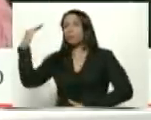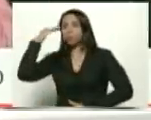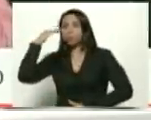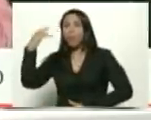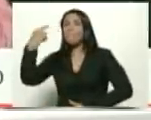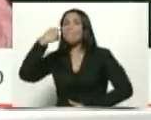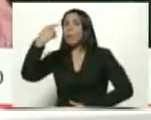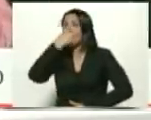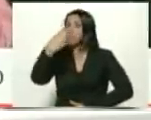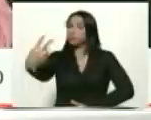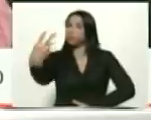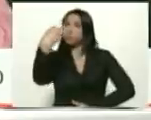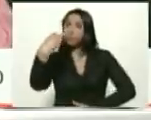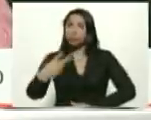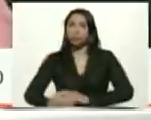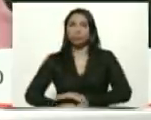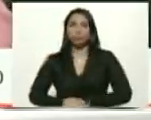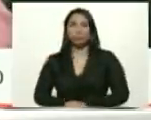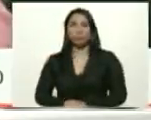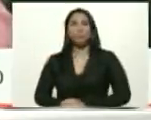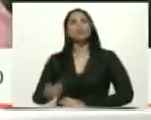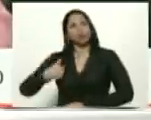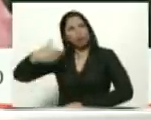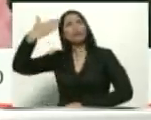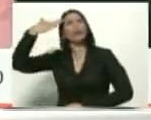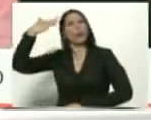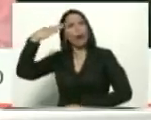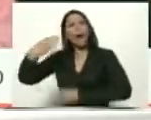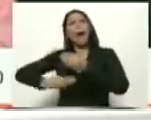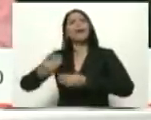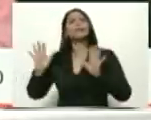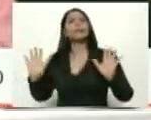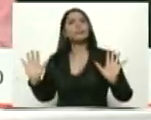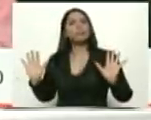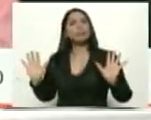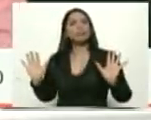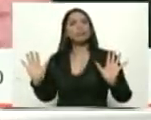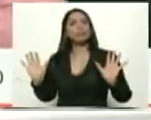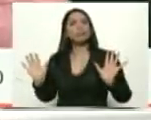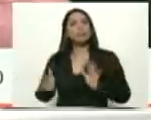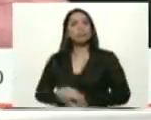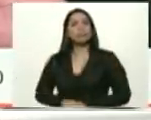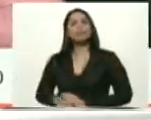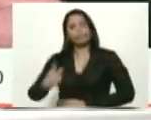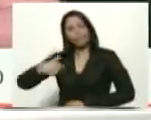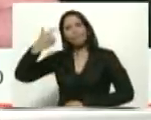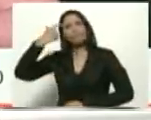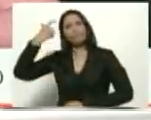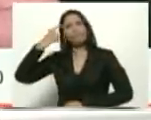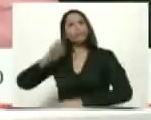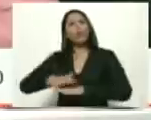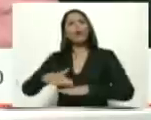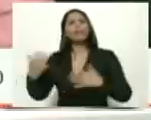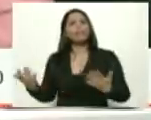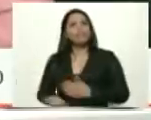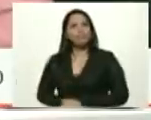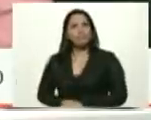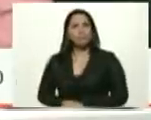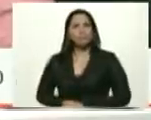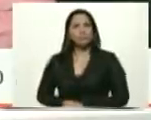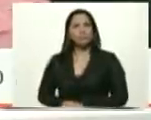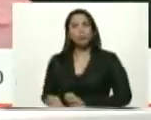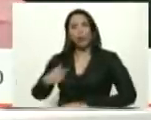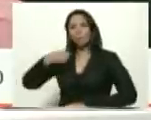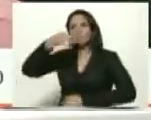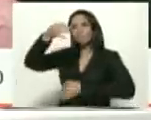ojos. Yo sé por qué lo hacen. Yo sé por qué lo hacen. Y se los